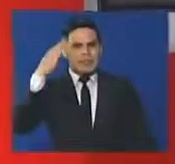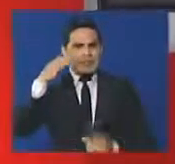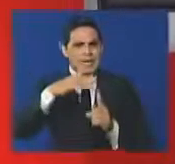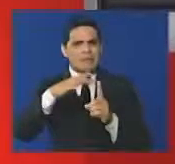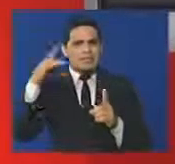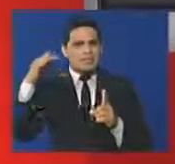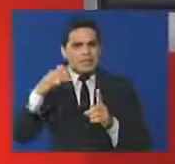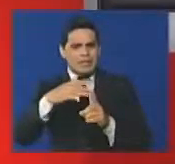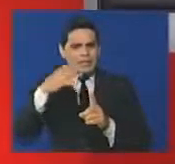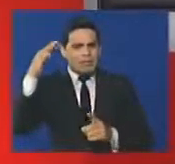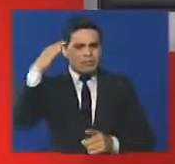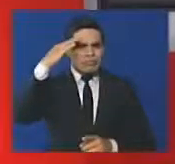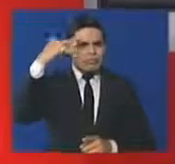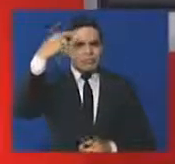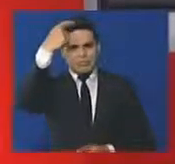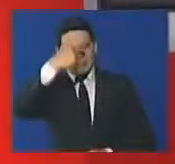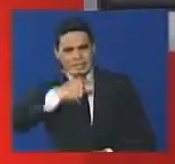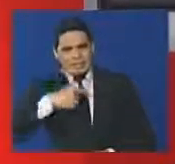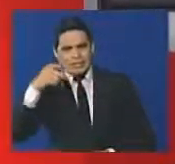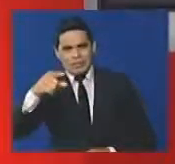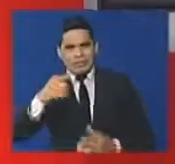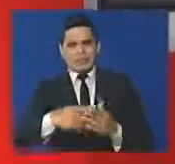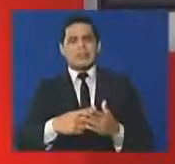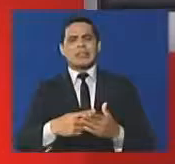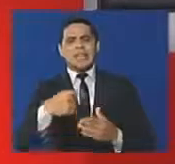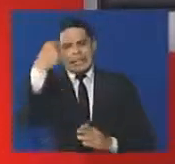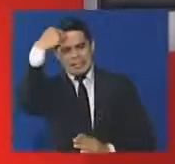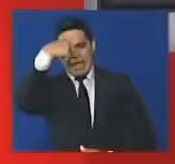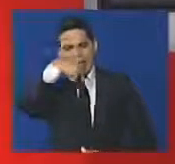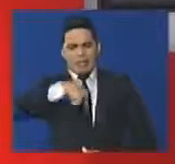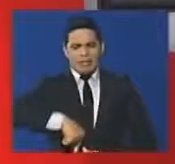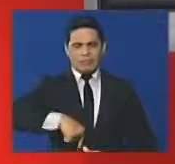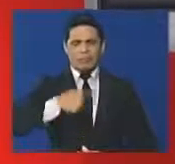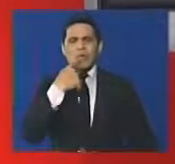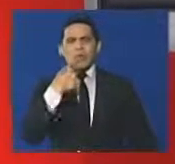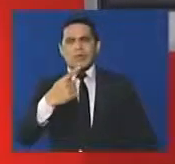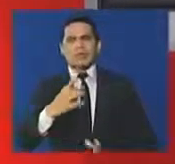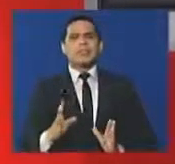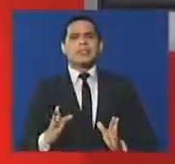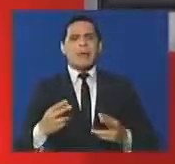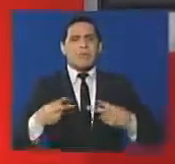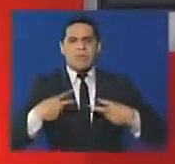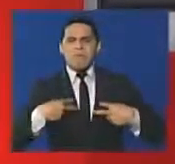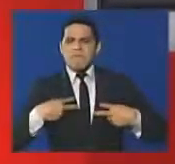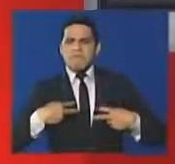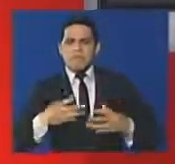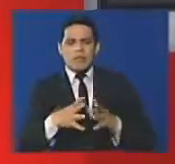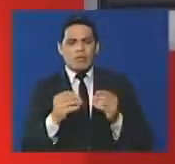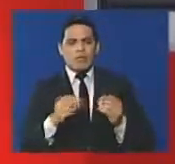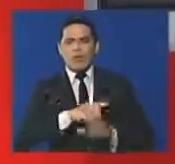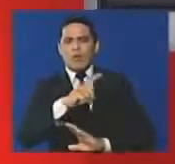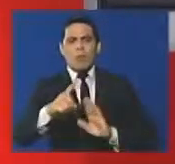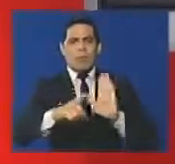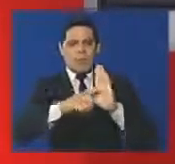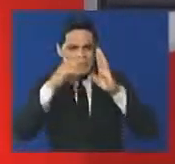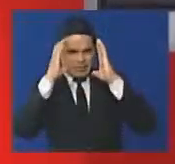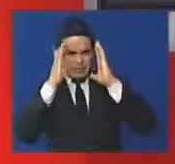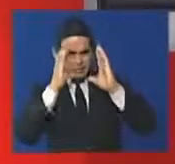pasión, circula por sus venas y dice, mi vida se ha dedicado a la